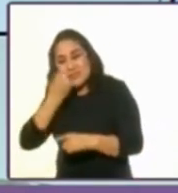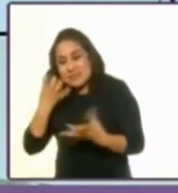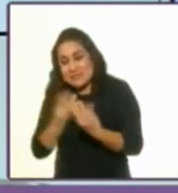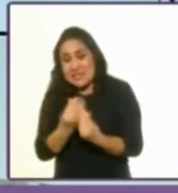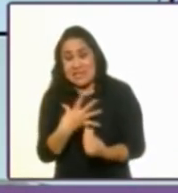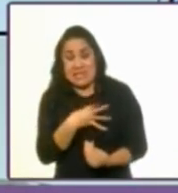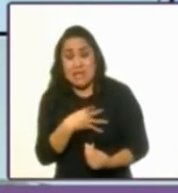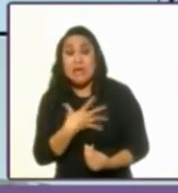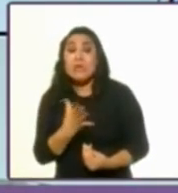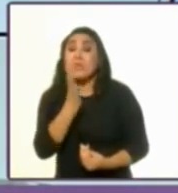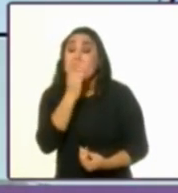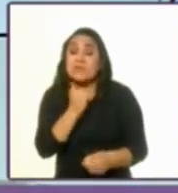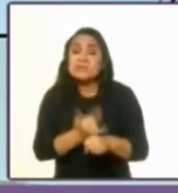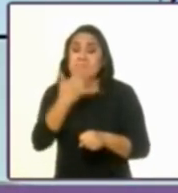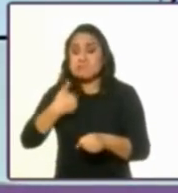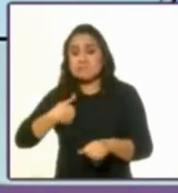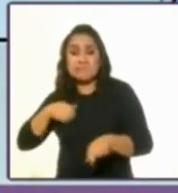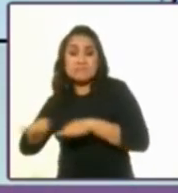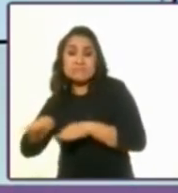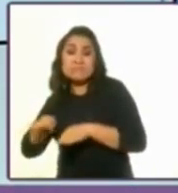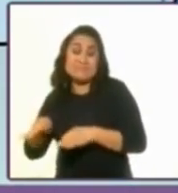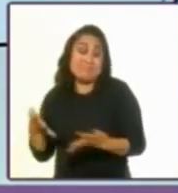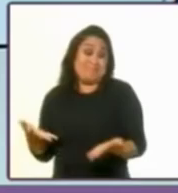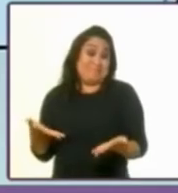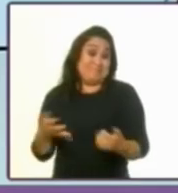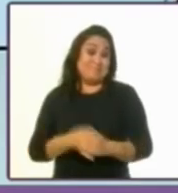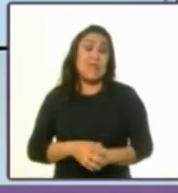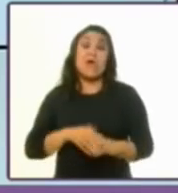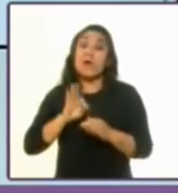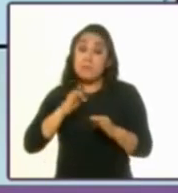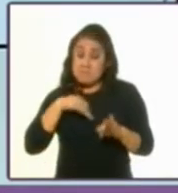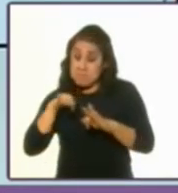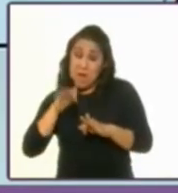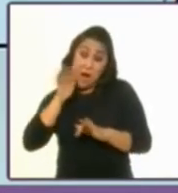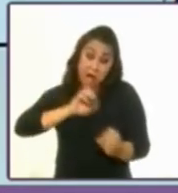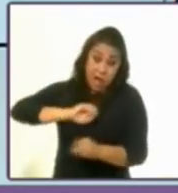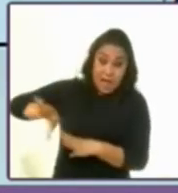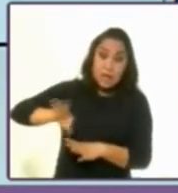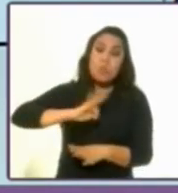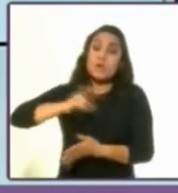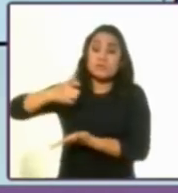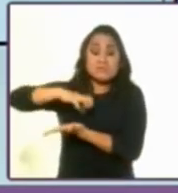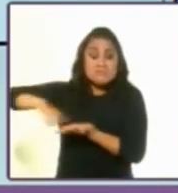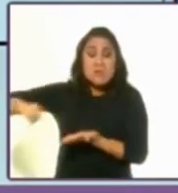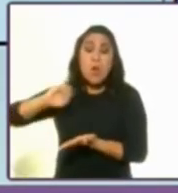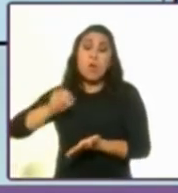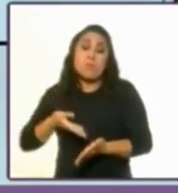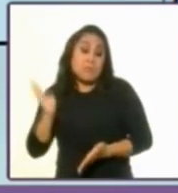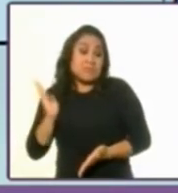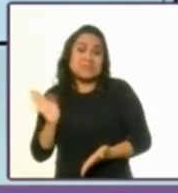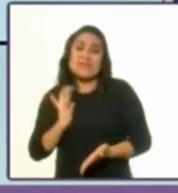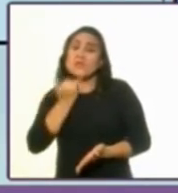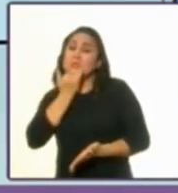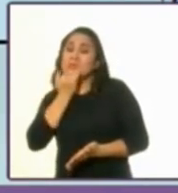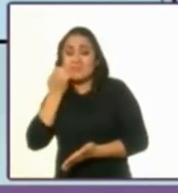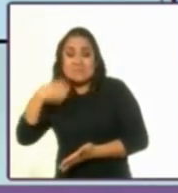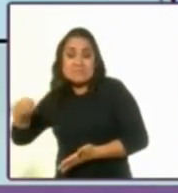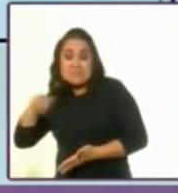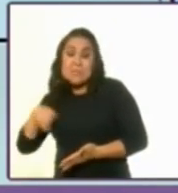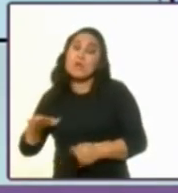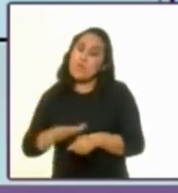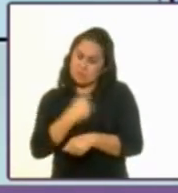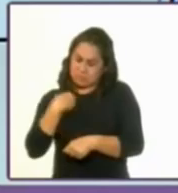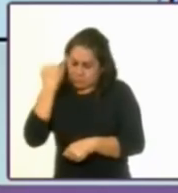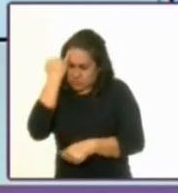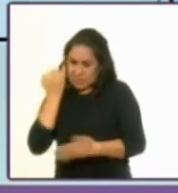debido a que no pueden dejar sus trabajos sin tener consecuencias o los corren o les descuentan el día y por eso vamos a proponer que los padres de familia